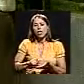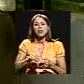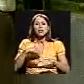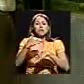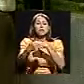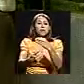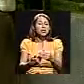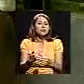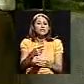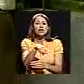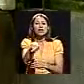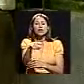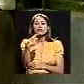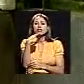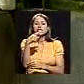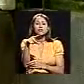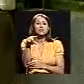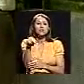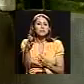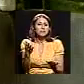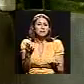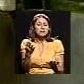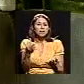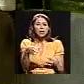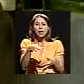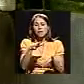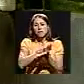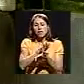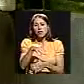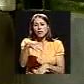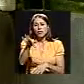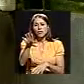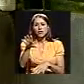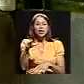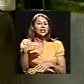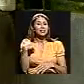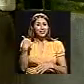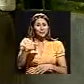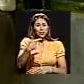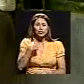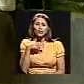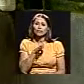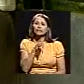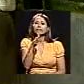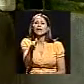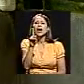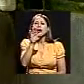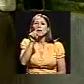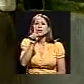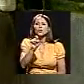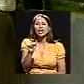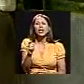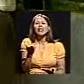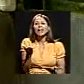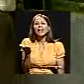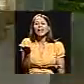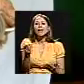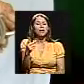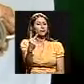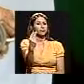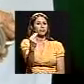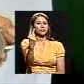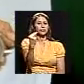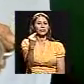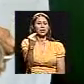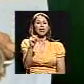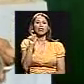los pobres, lo que hacían era, ahí los tiraban. Yo después llegaba a preguntar, ¿qué? No, no, no, todavía no. Tiene